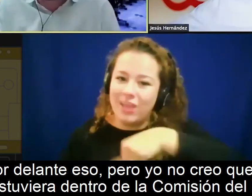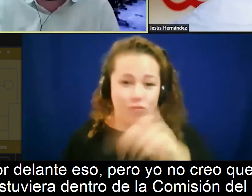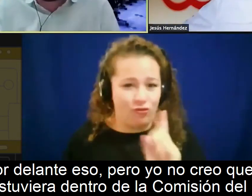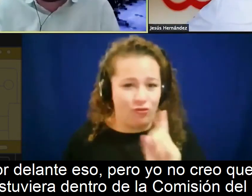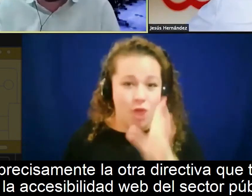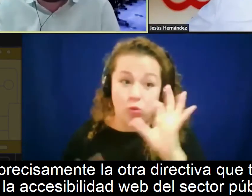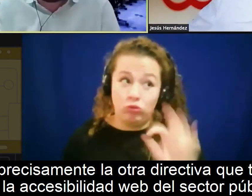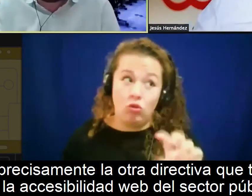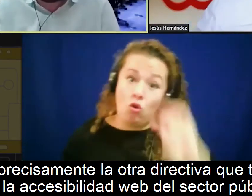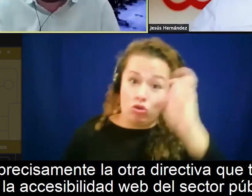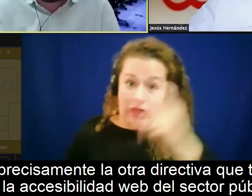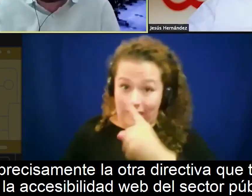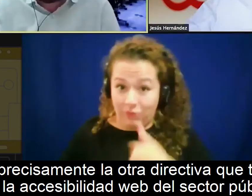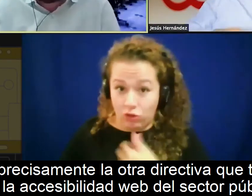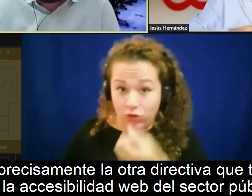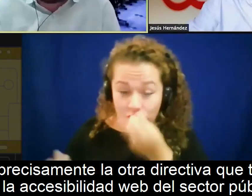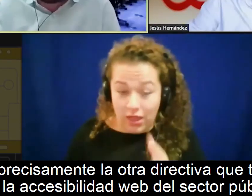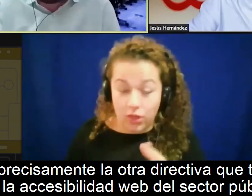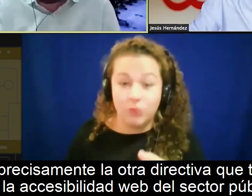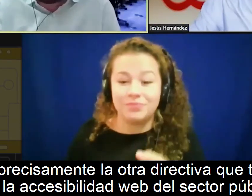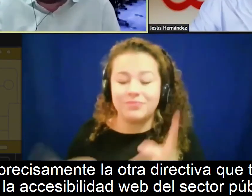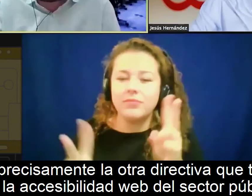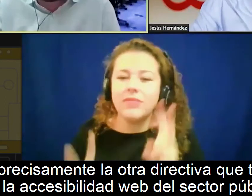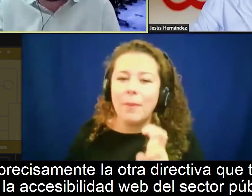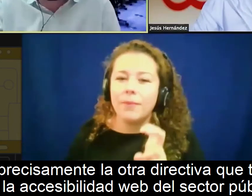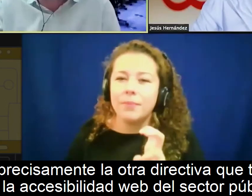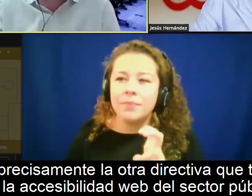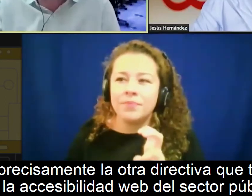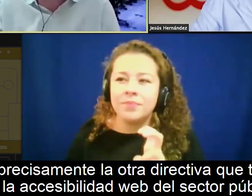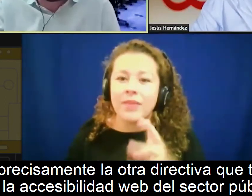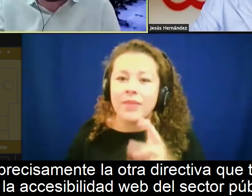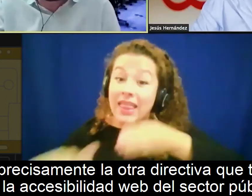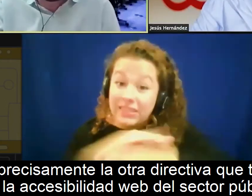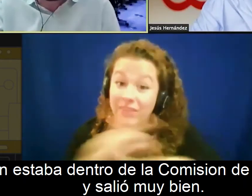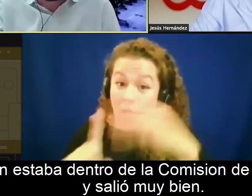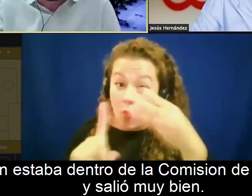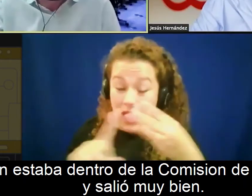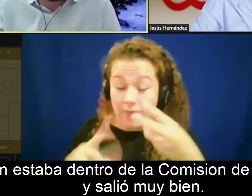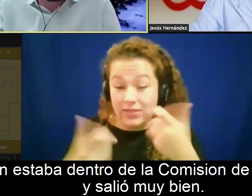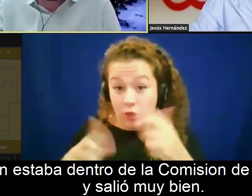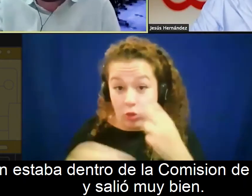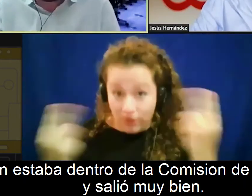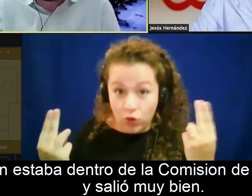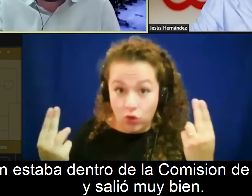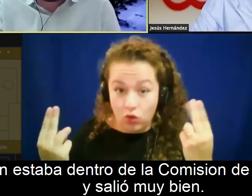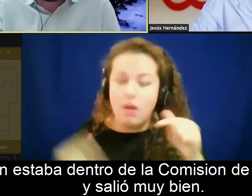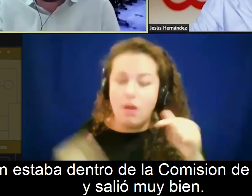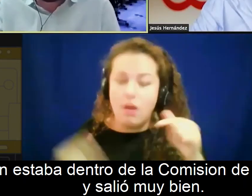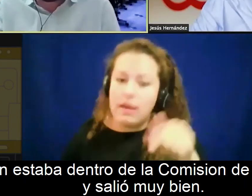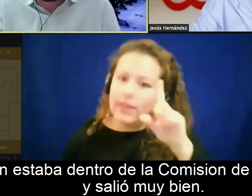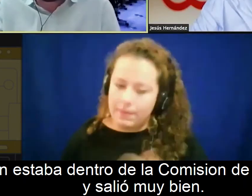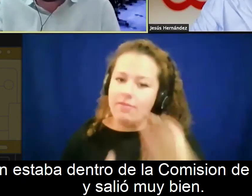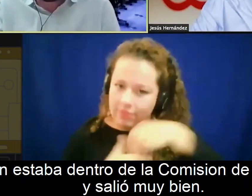directiva que te he contado, la de la accesibilidad web del sector público, esa también estaba dentro